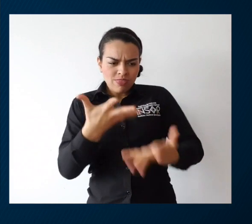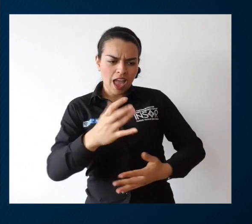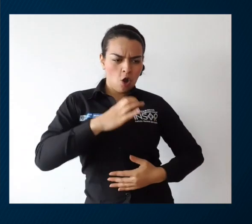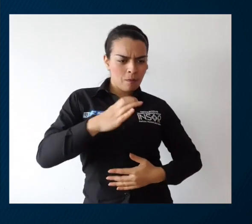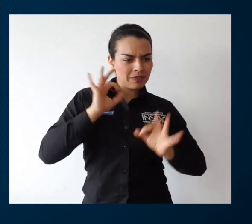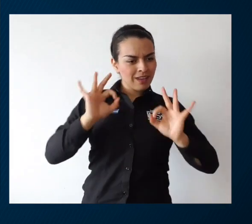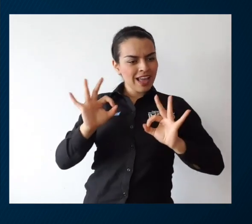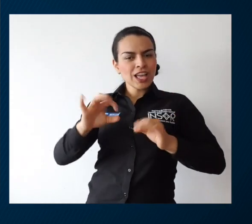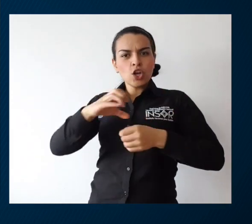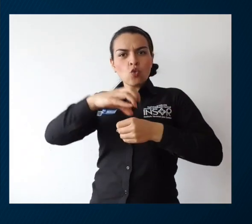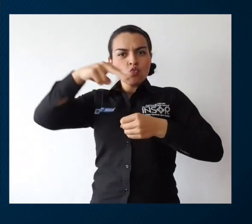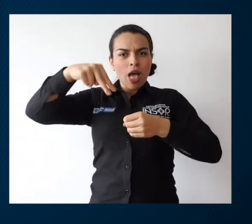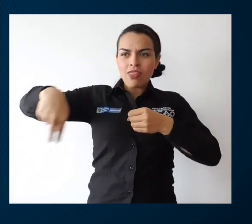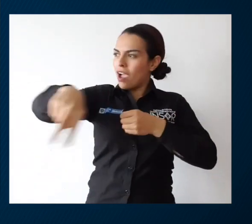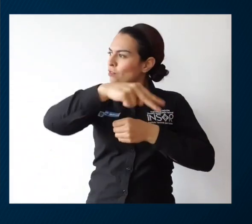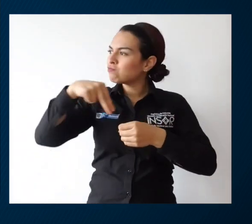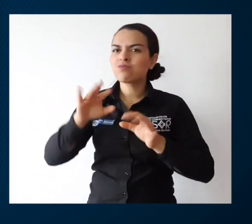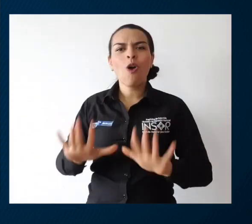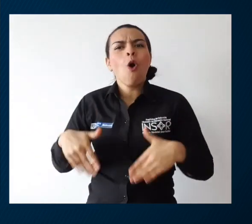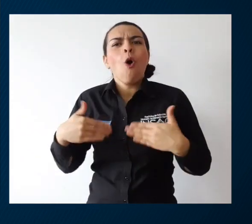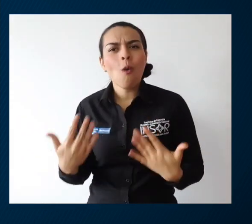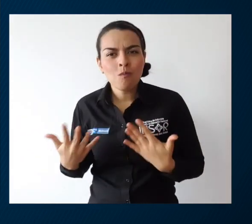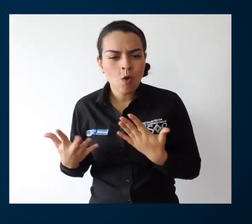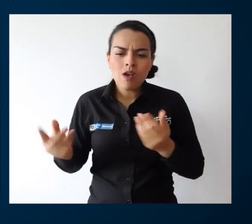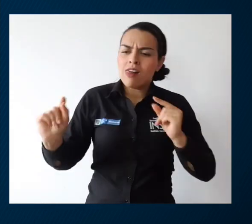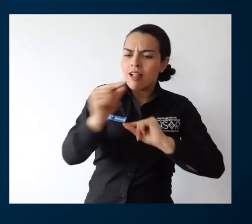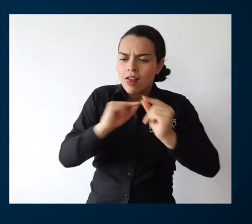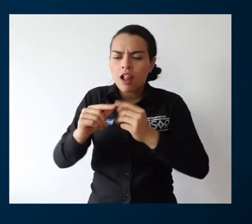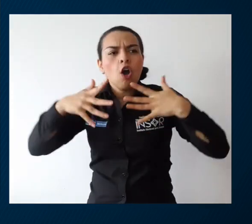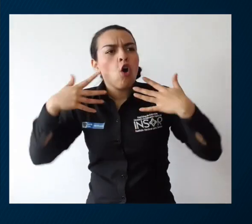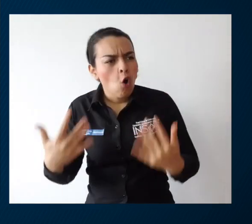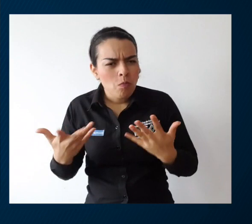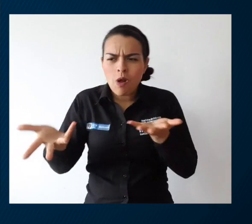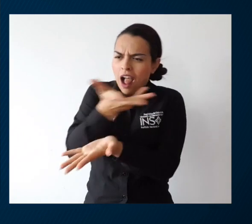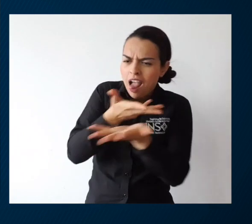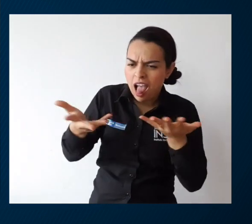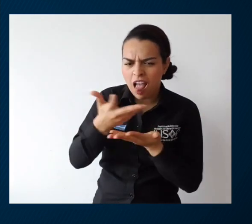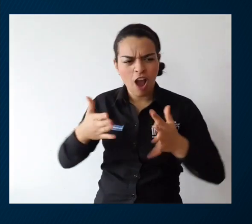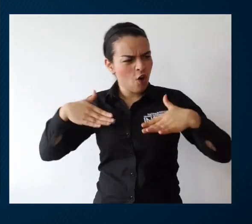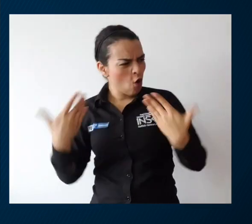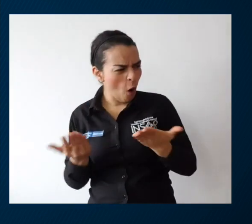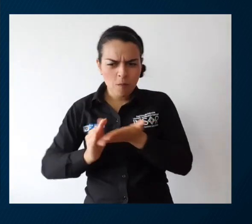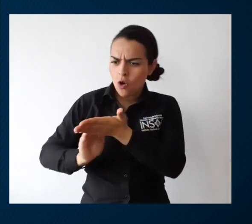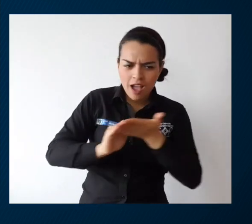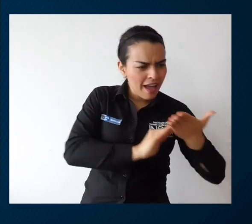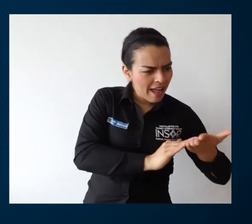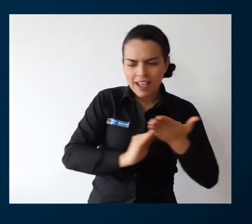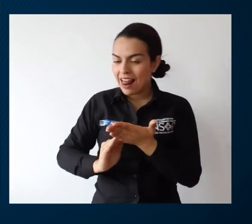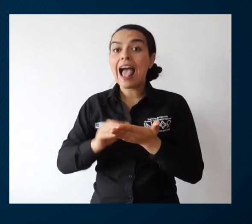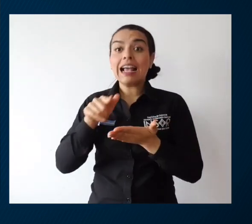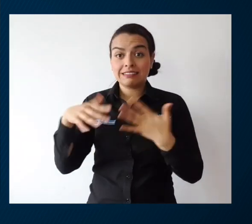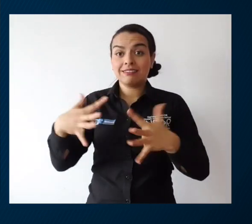ciudadanas en la casa, cómo manejar el trabajo en grupo, la negociación, los debates, la resolución de conflictos, asumir roles,